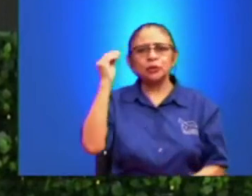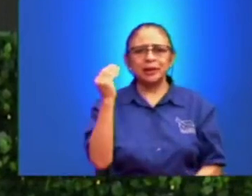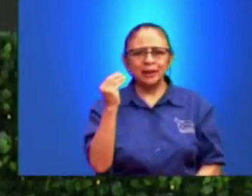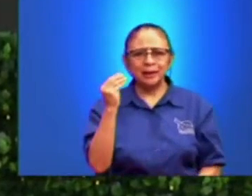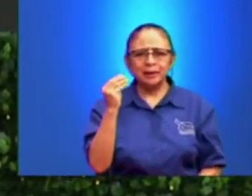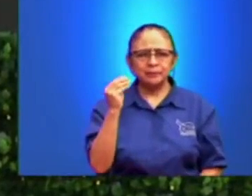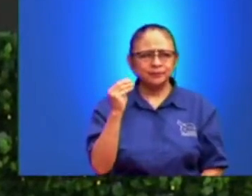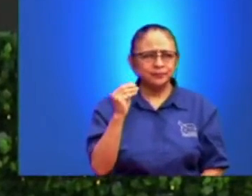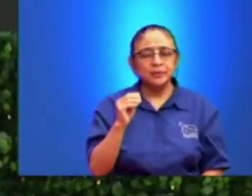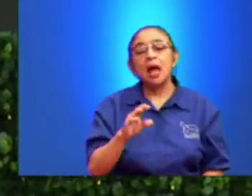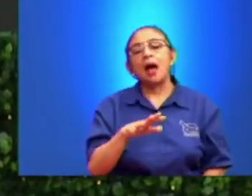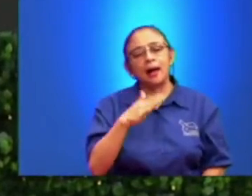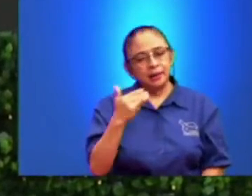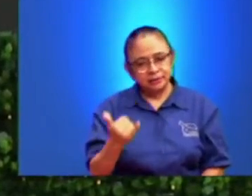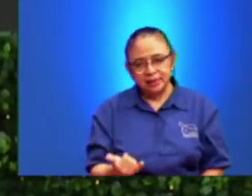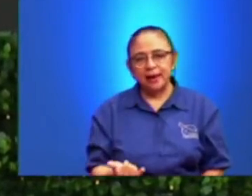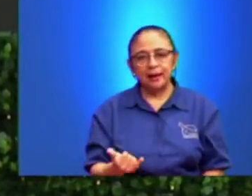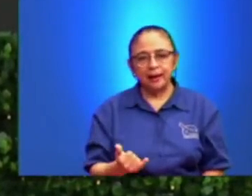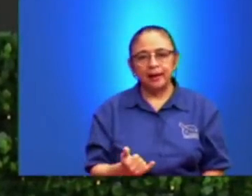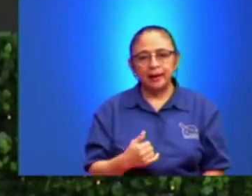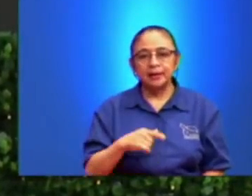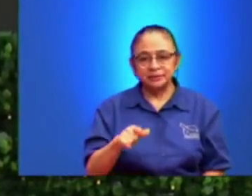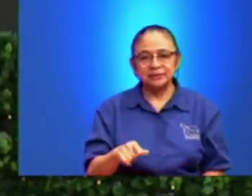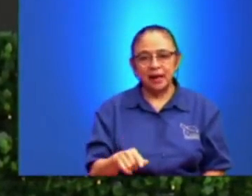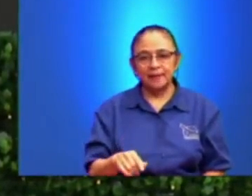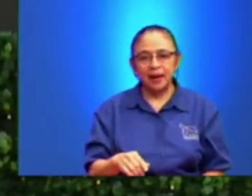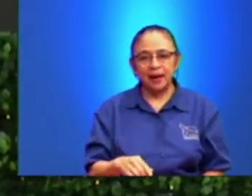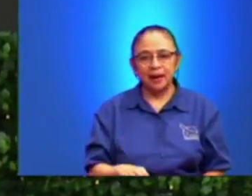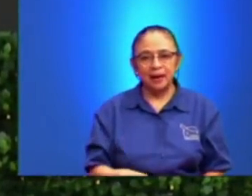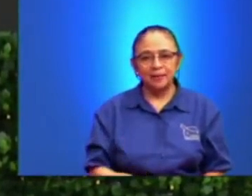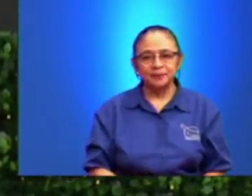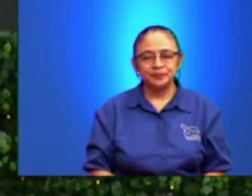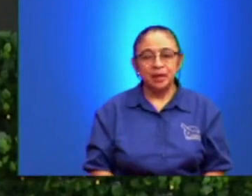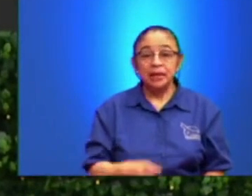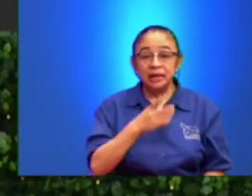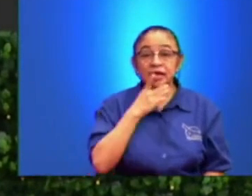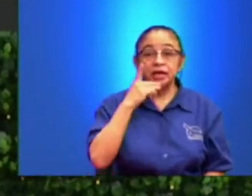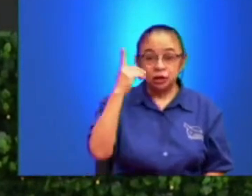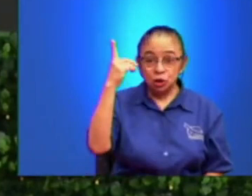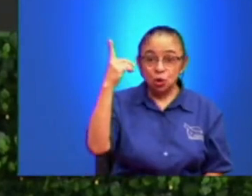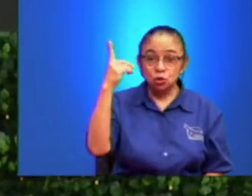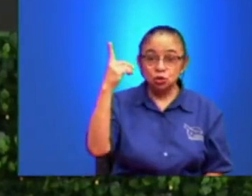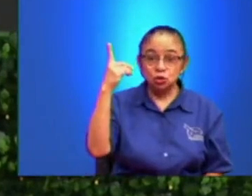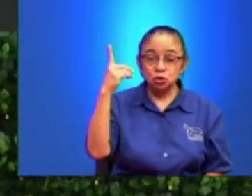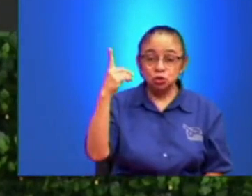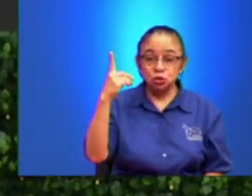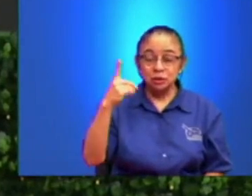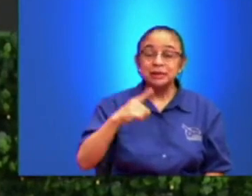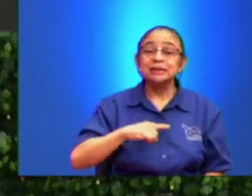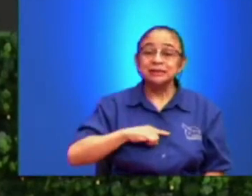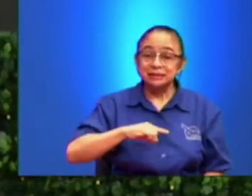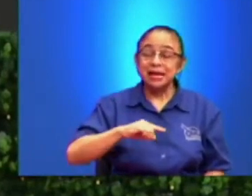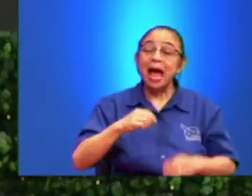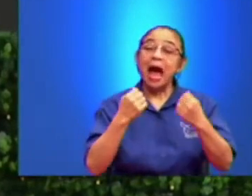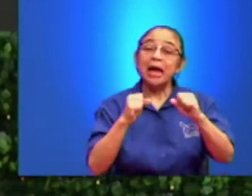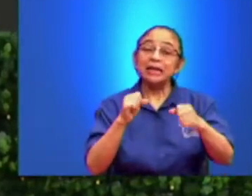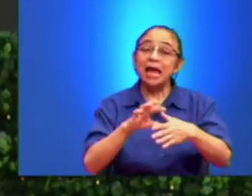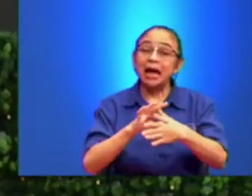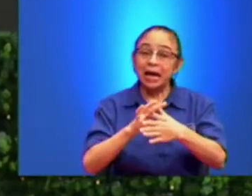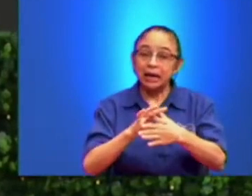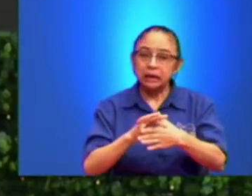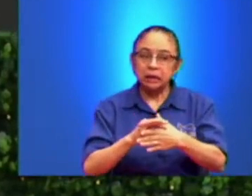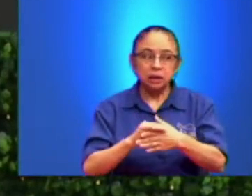por qué bueno ya estaba suficiente el misterio de que dios se iba a ser de carne que ahora se iba a